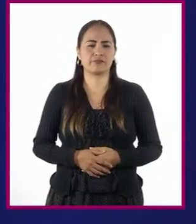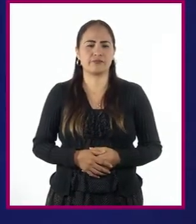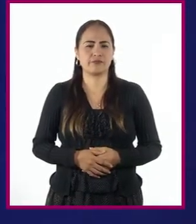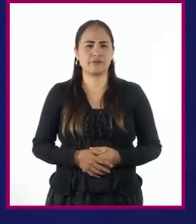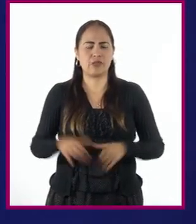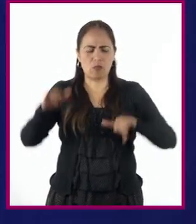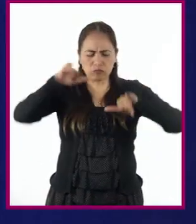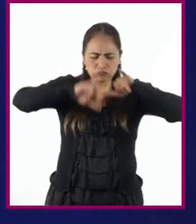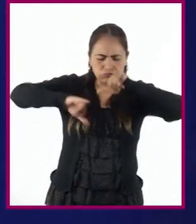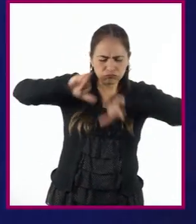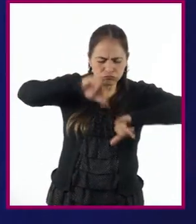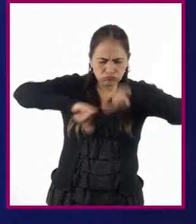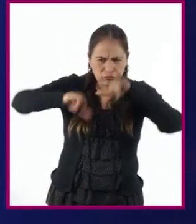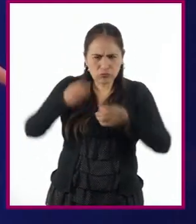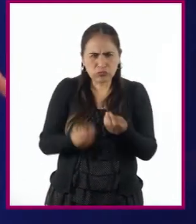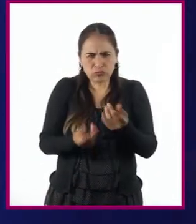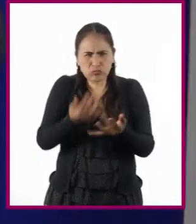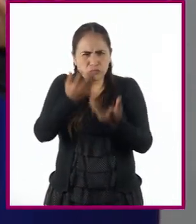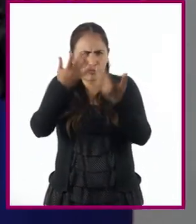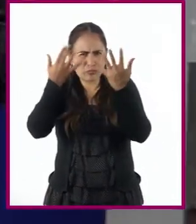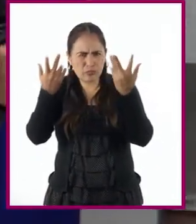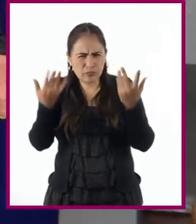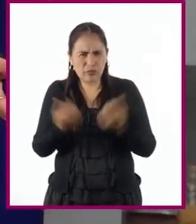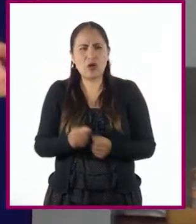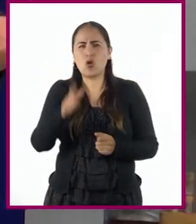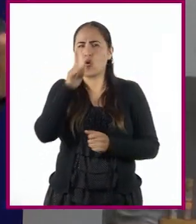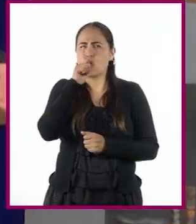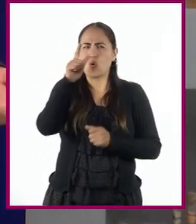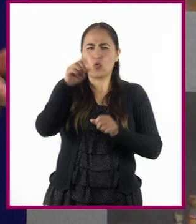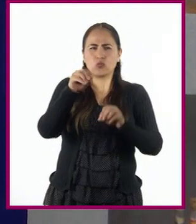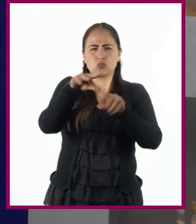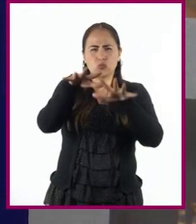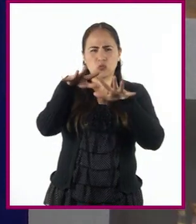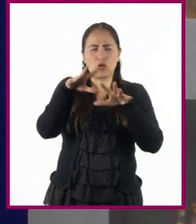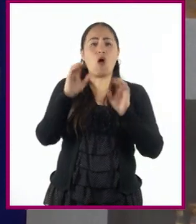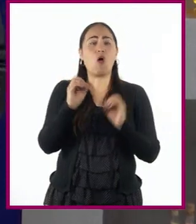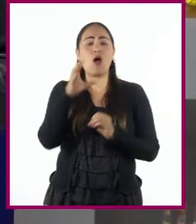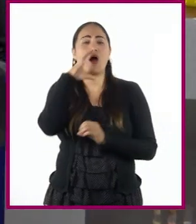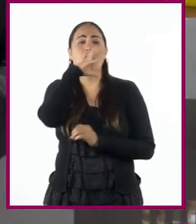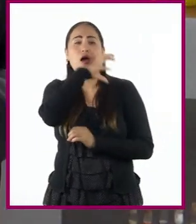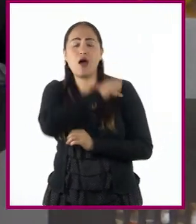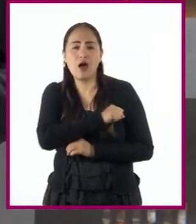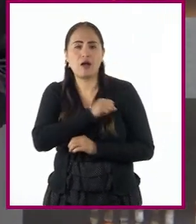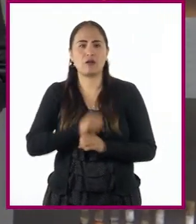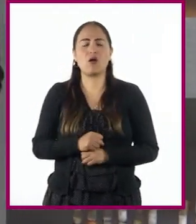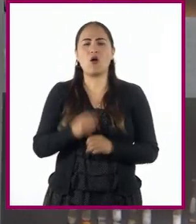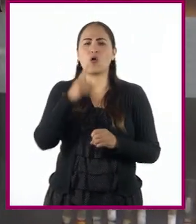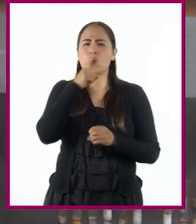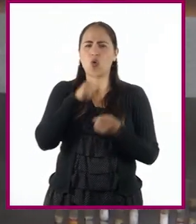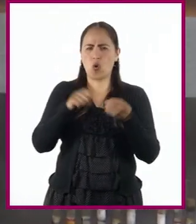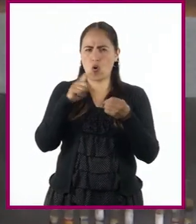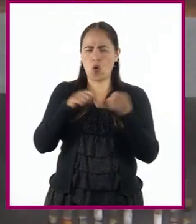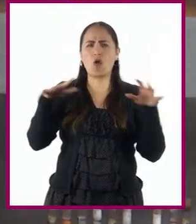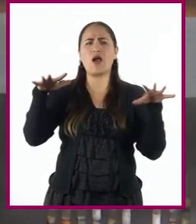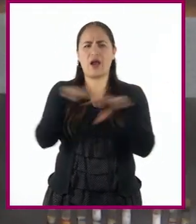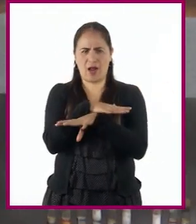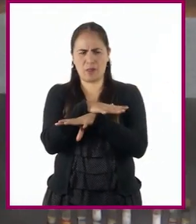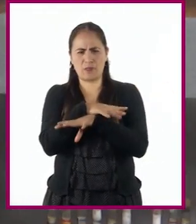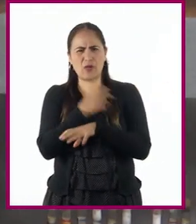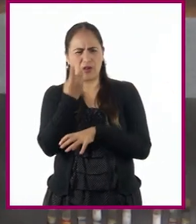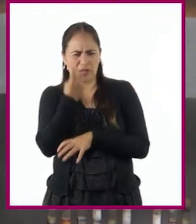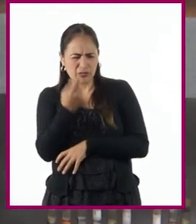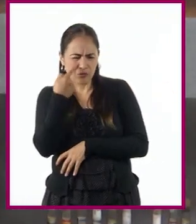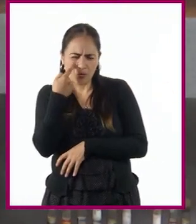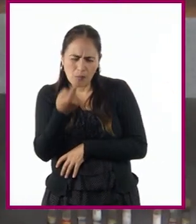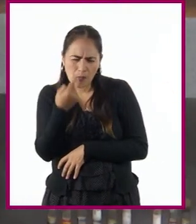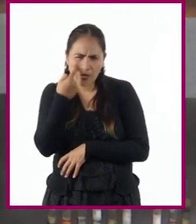reacciones con manifestaciones como efervescencia, emisión de luz o calor, precipitación o cambio de color. Estas reacciones se van a mostrar